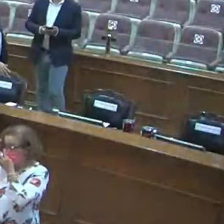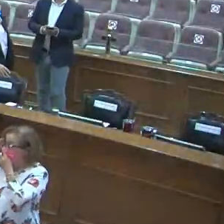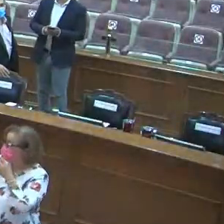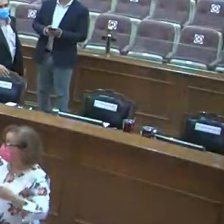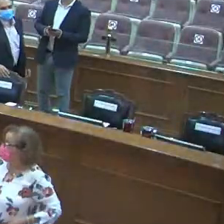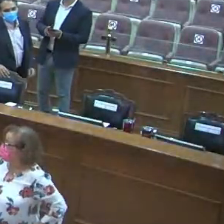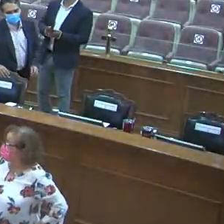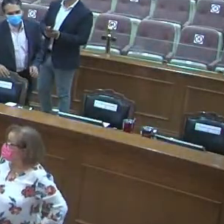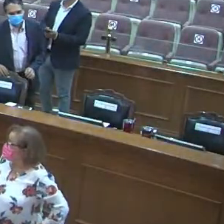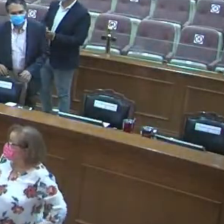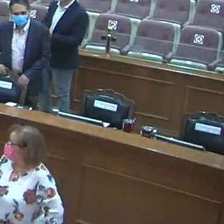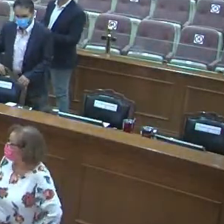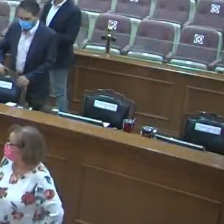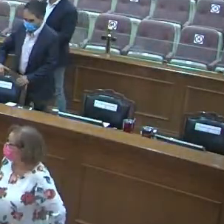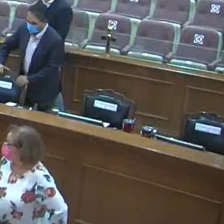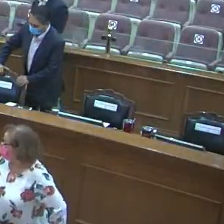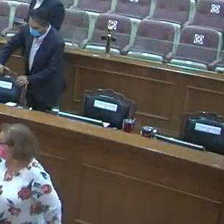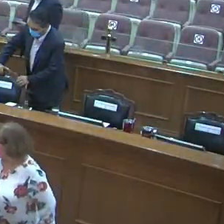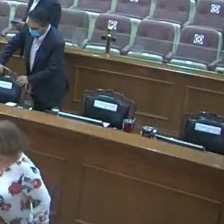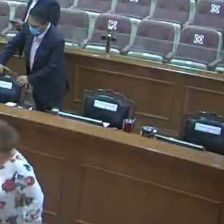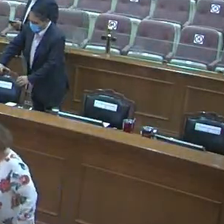compañeros diputados.